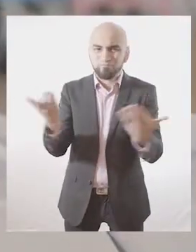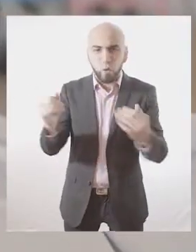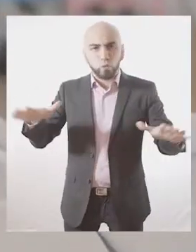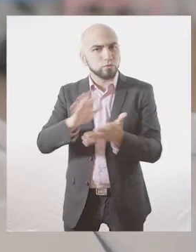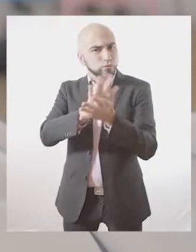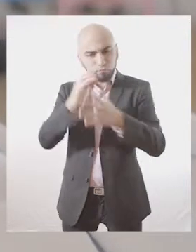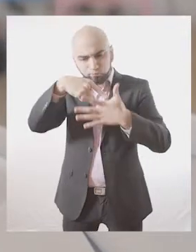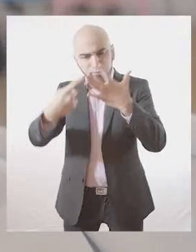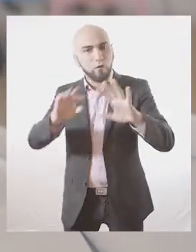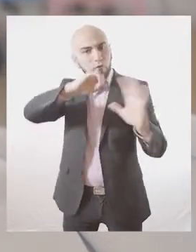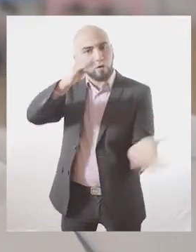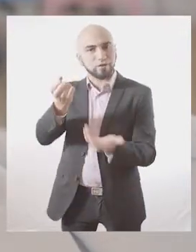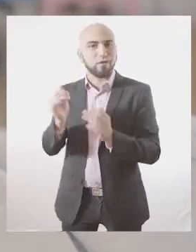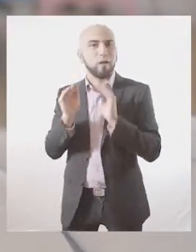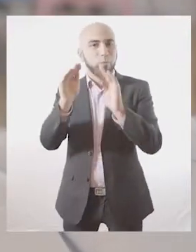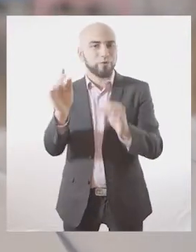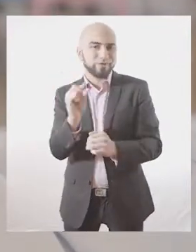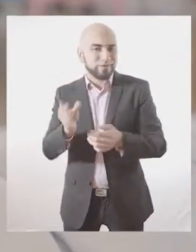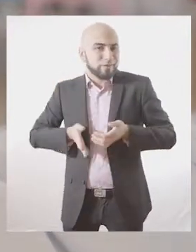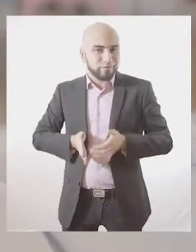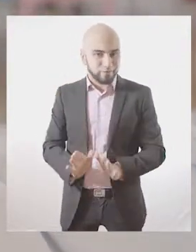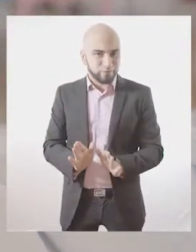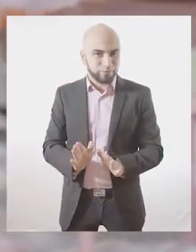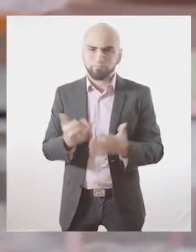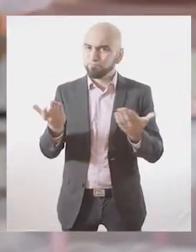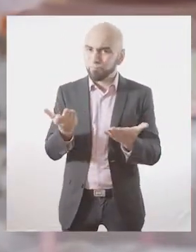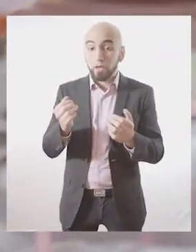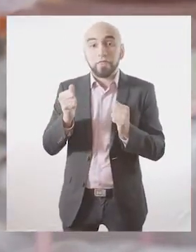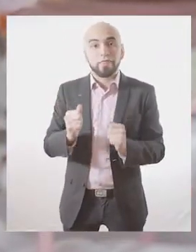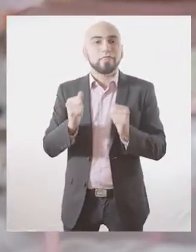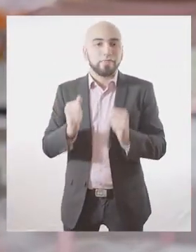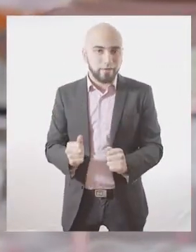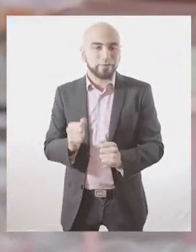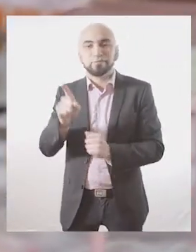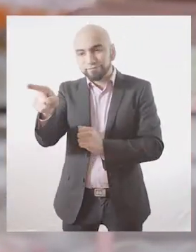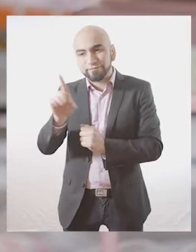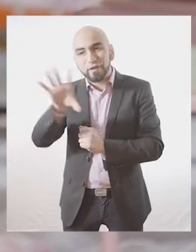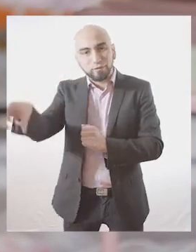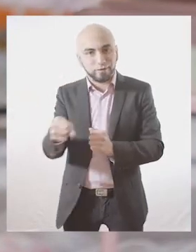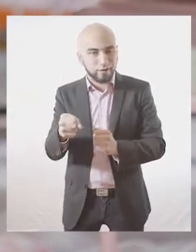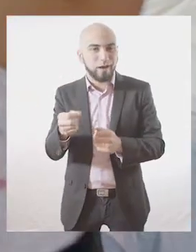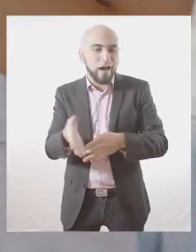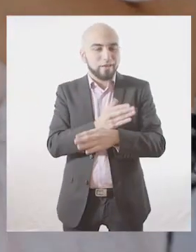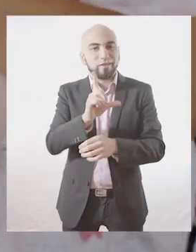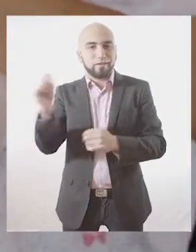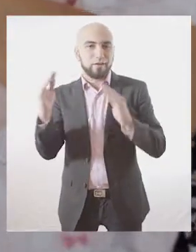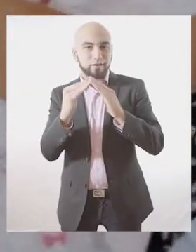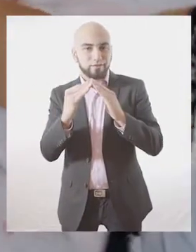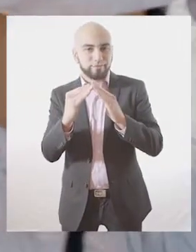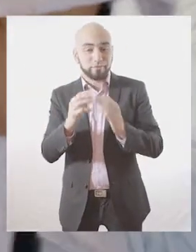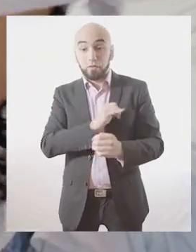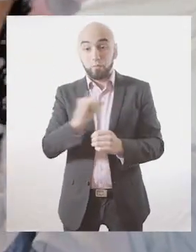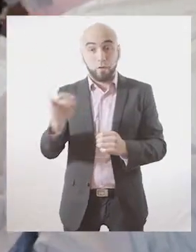los elementos del ajuar o programa de apoyo al recién nacido, que deberás retirar al irte a casa. Al momento del